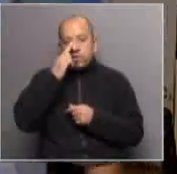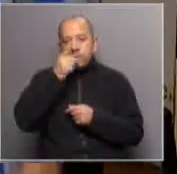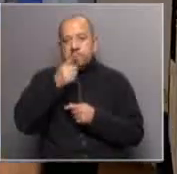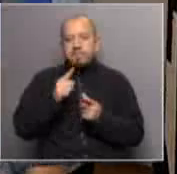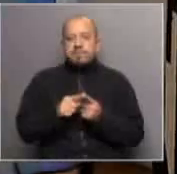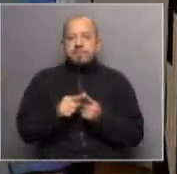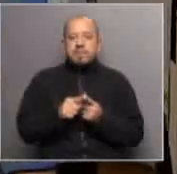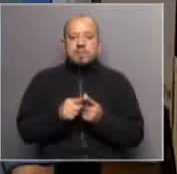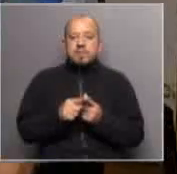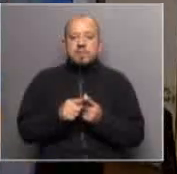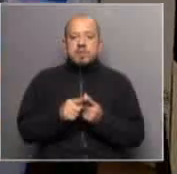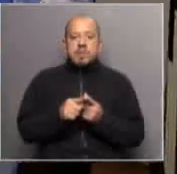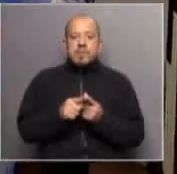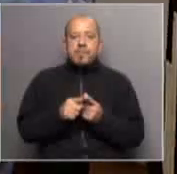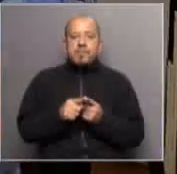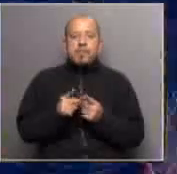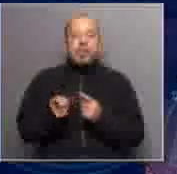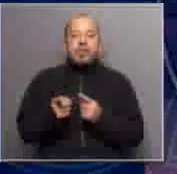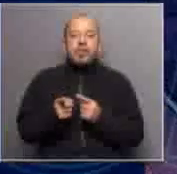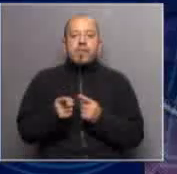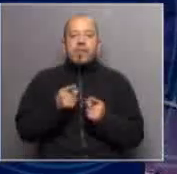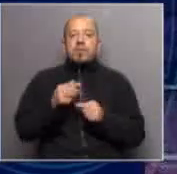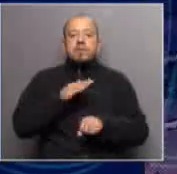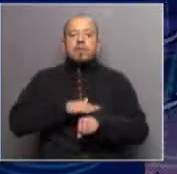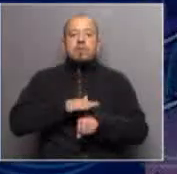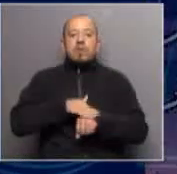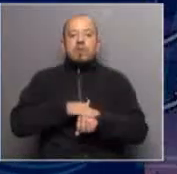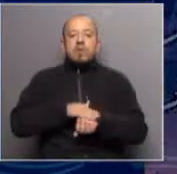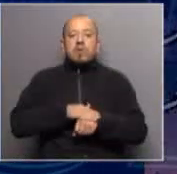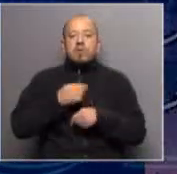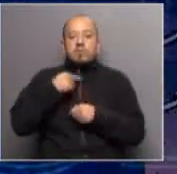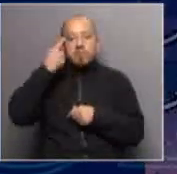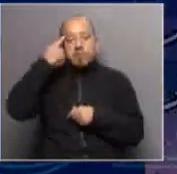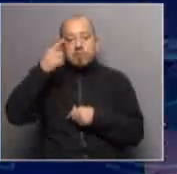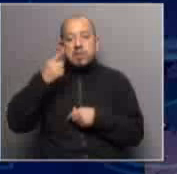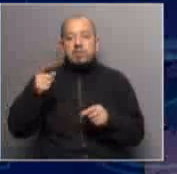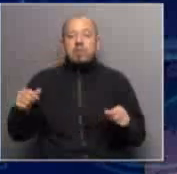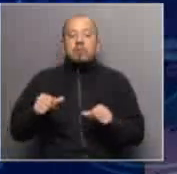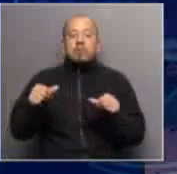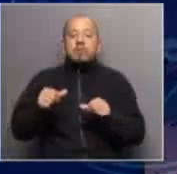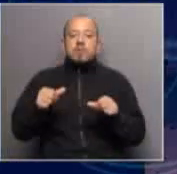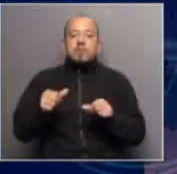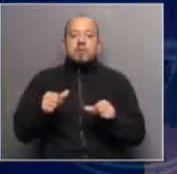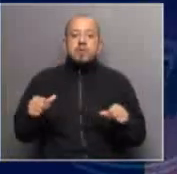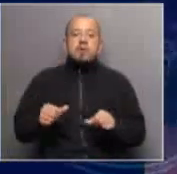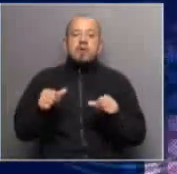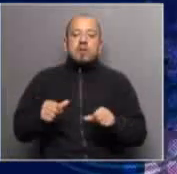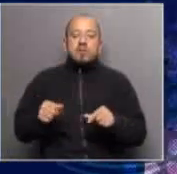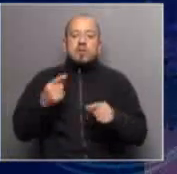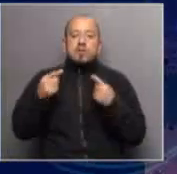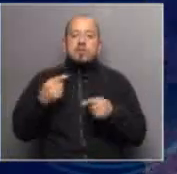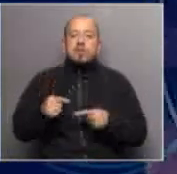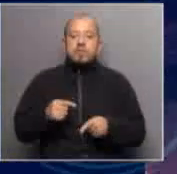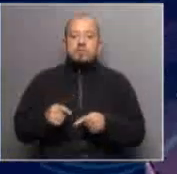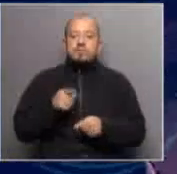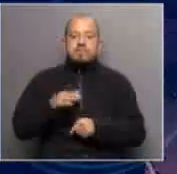panadero. Y bueno, dijimos, bueno, que en ese momento dijimos, bueno, vamos a empezar a hacer algo distinto. Y